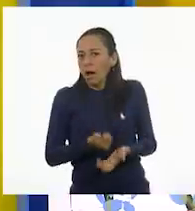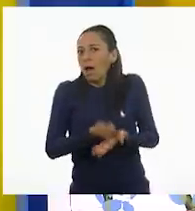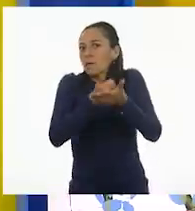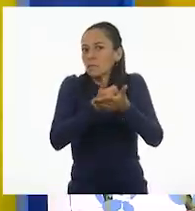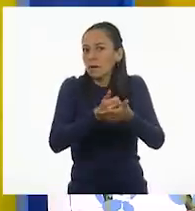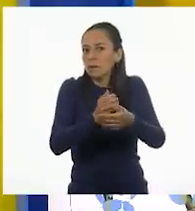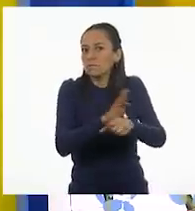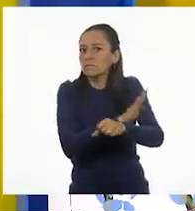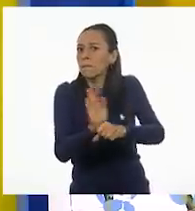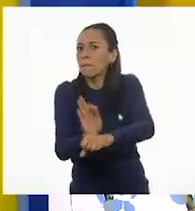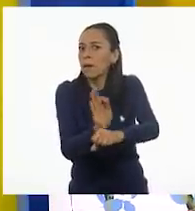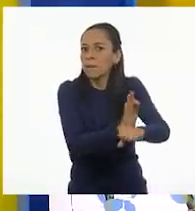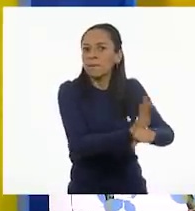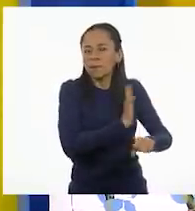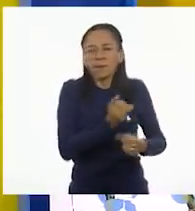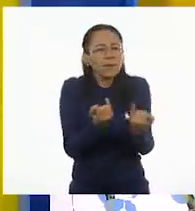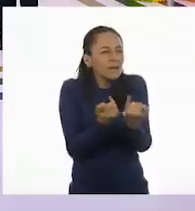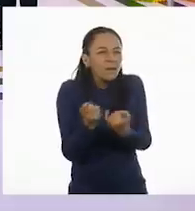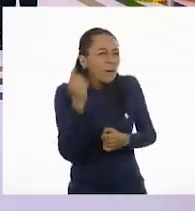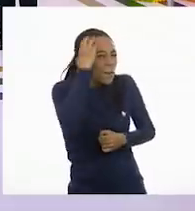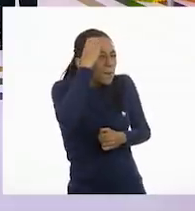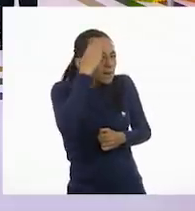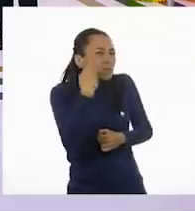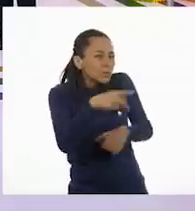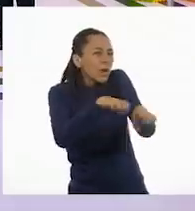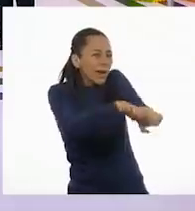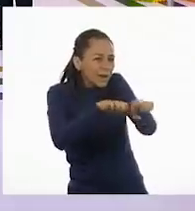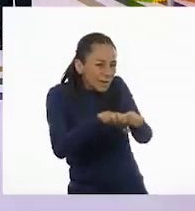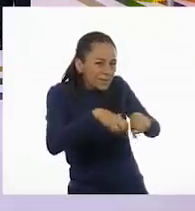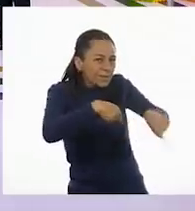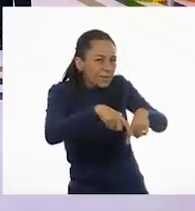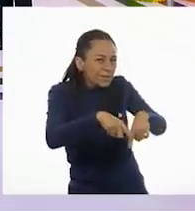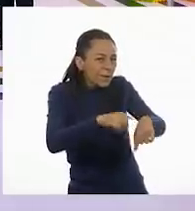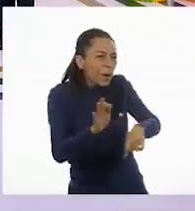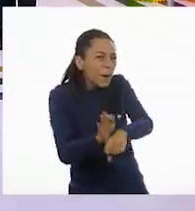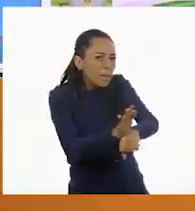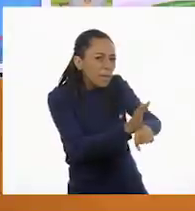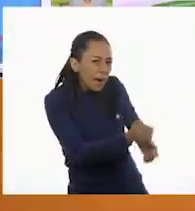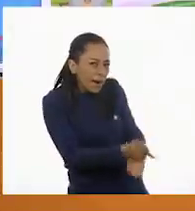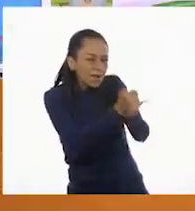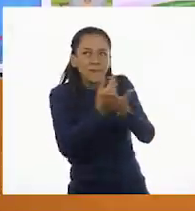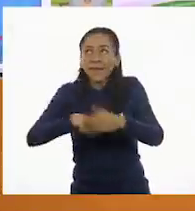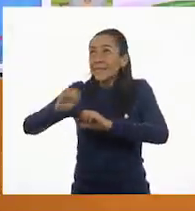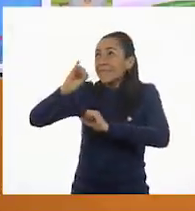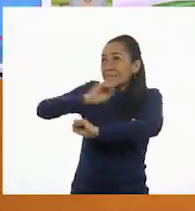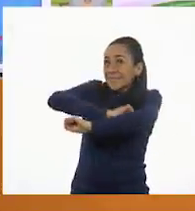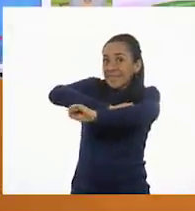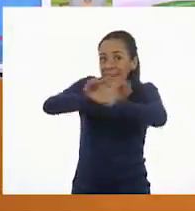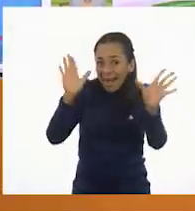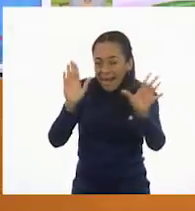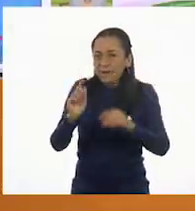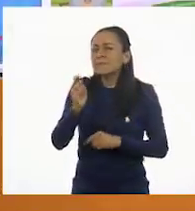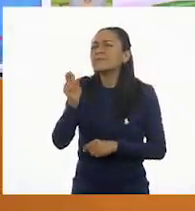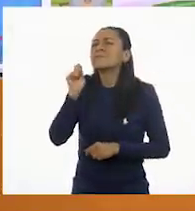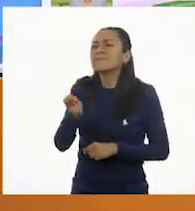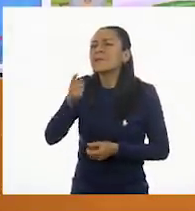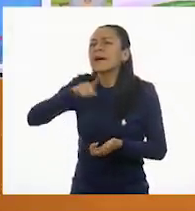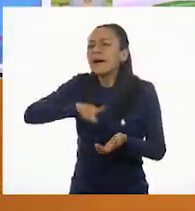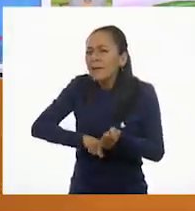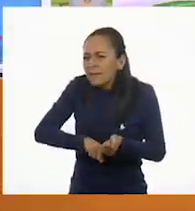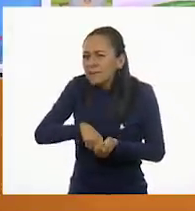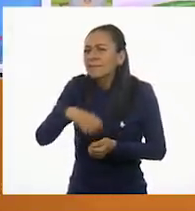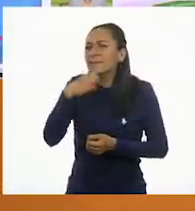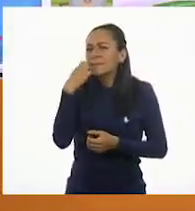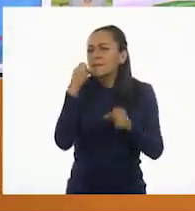¡Claro! Imagínense ahora en la siguiente imagen, opinar en el salón para hacer las reglas de